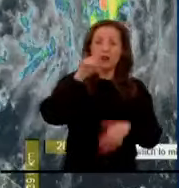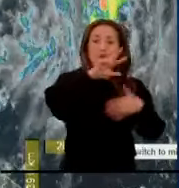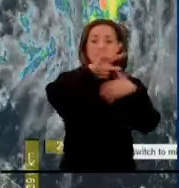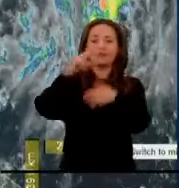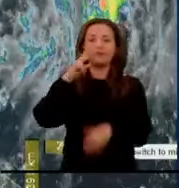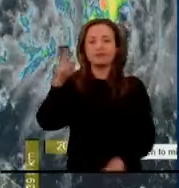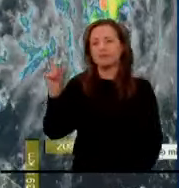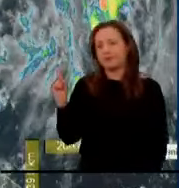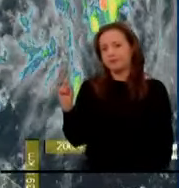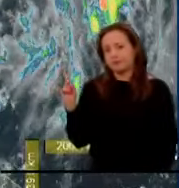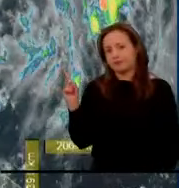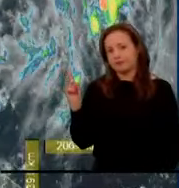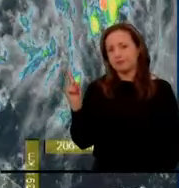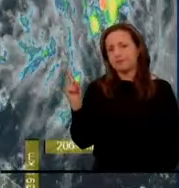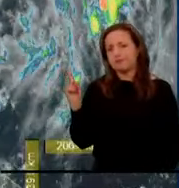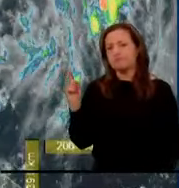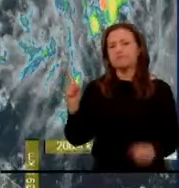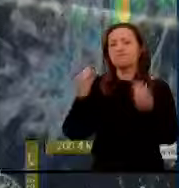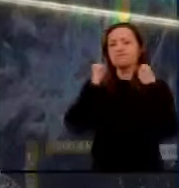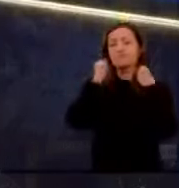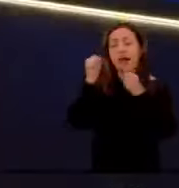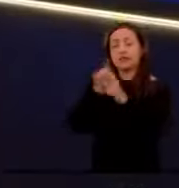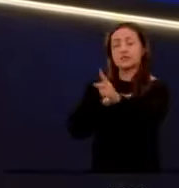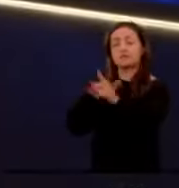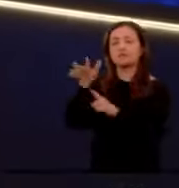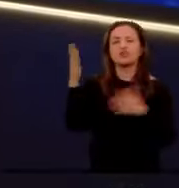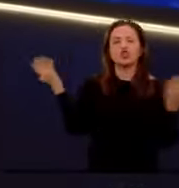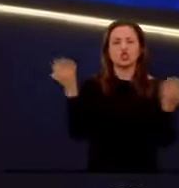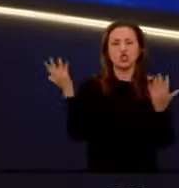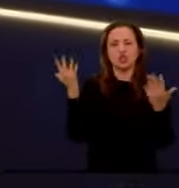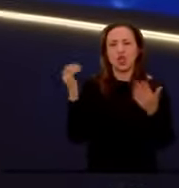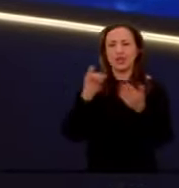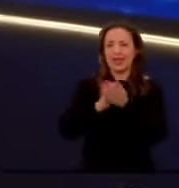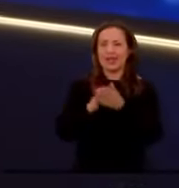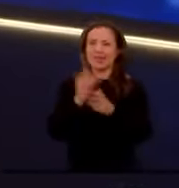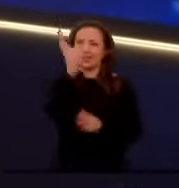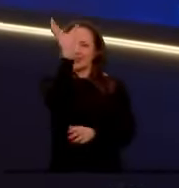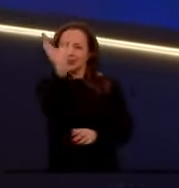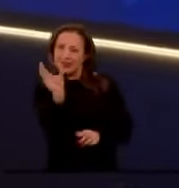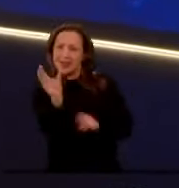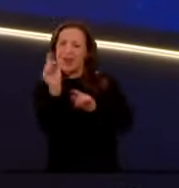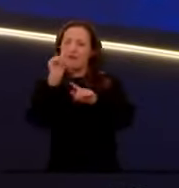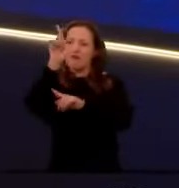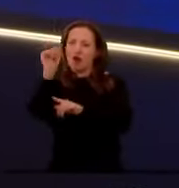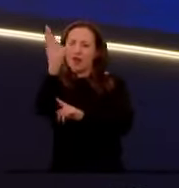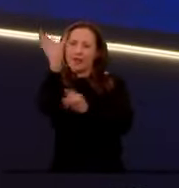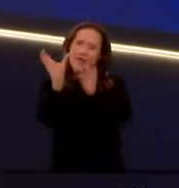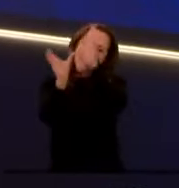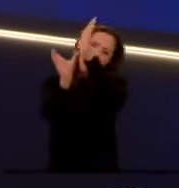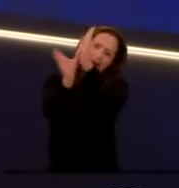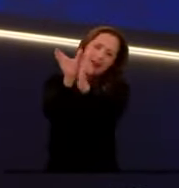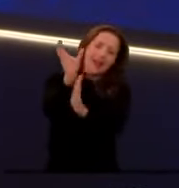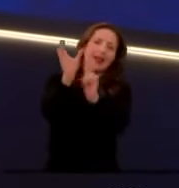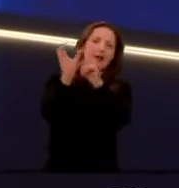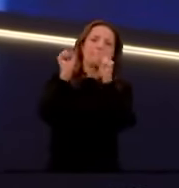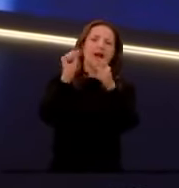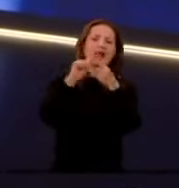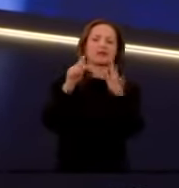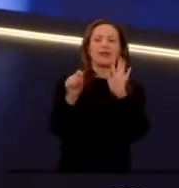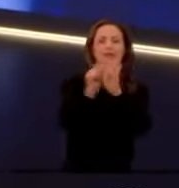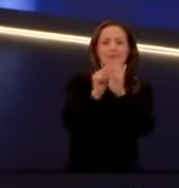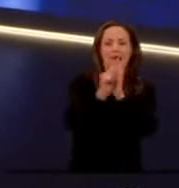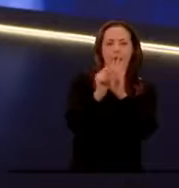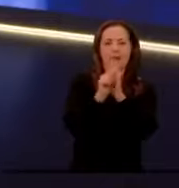la zona de mayor impacto, que está ubicada en la costa oeste de la Florida. Esto es entre las ciudades de Tampa